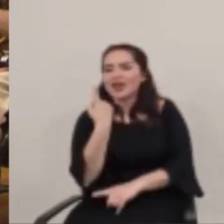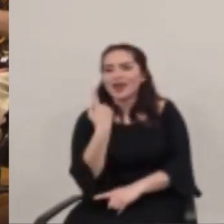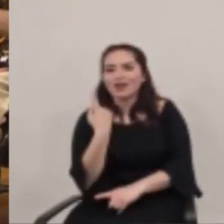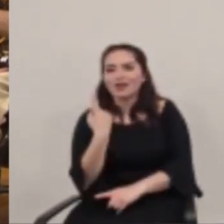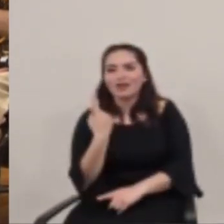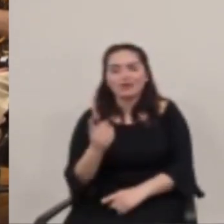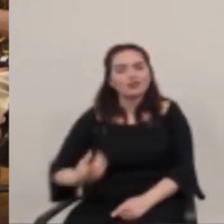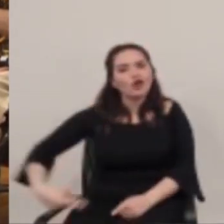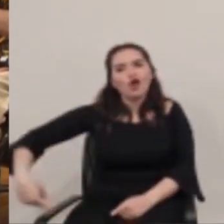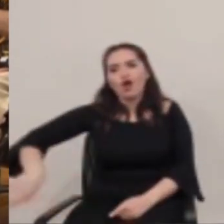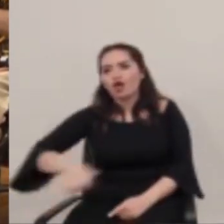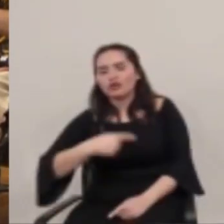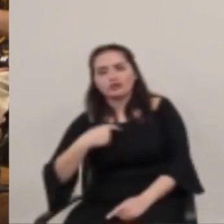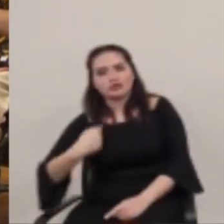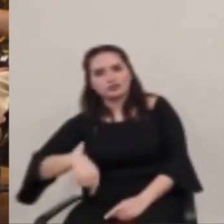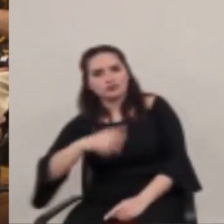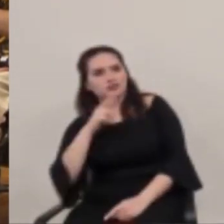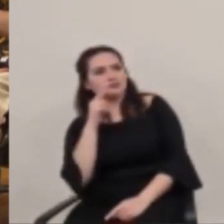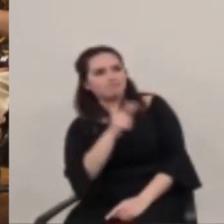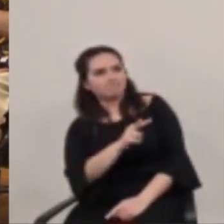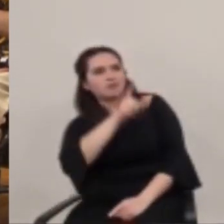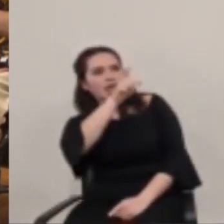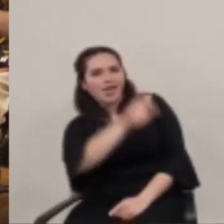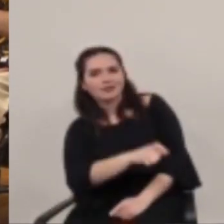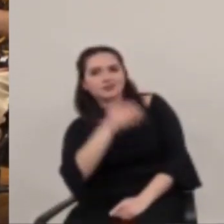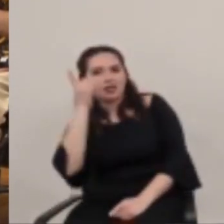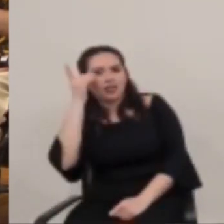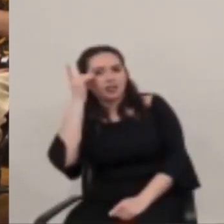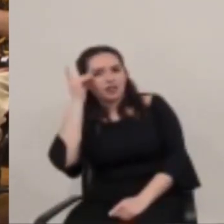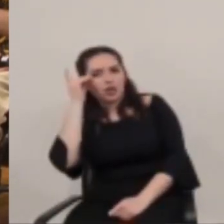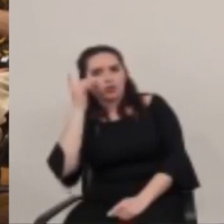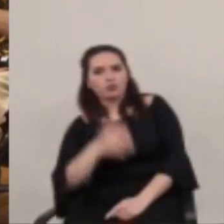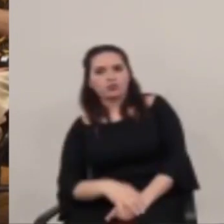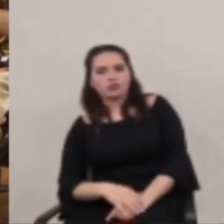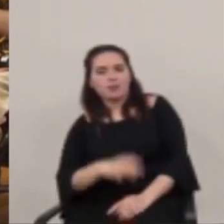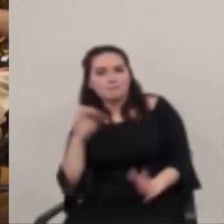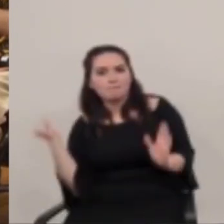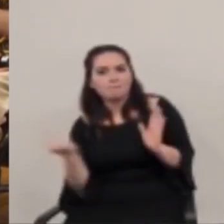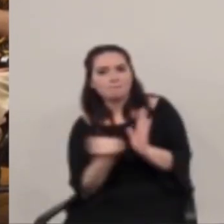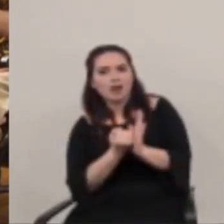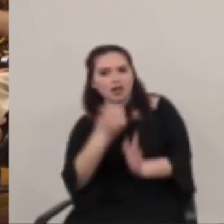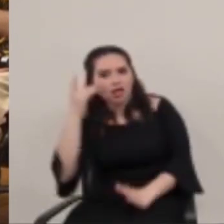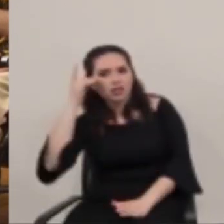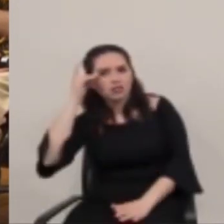nosotros lo hemos convencido que él es síndrome de Down, que lo que le define es su síndrome.